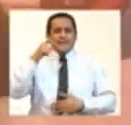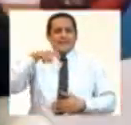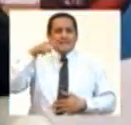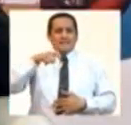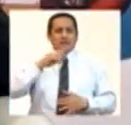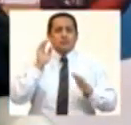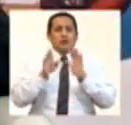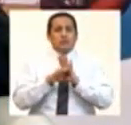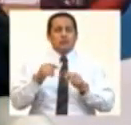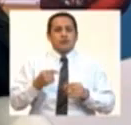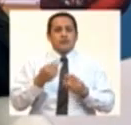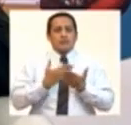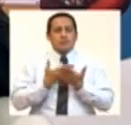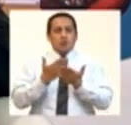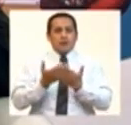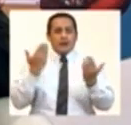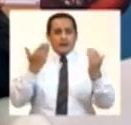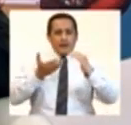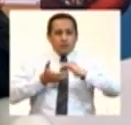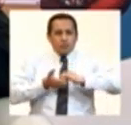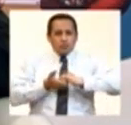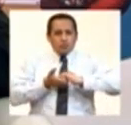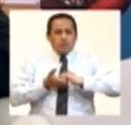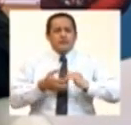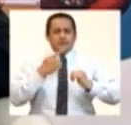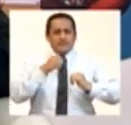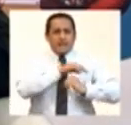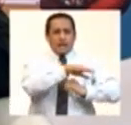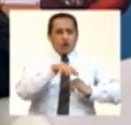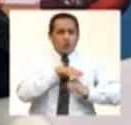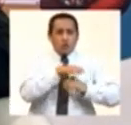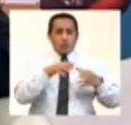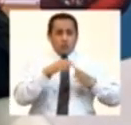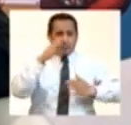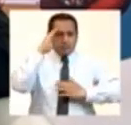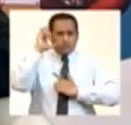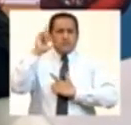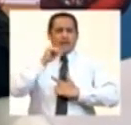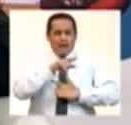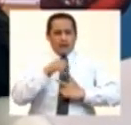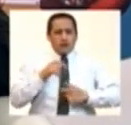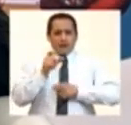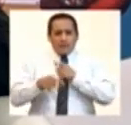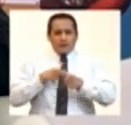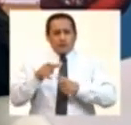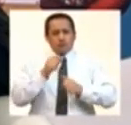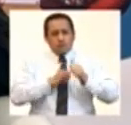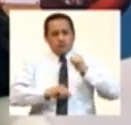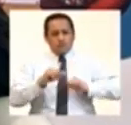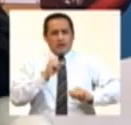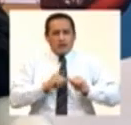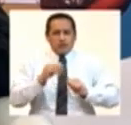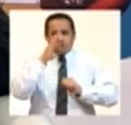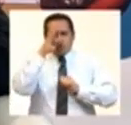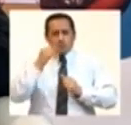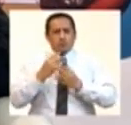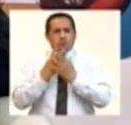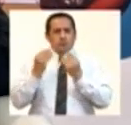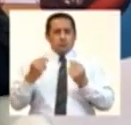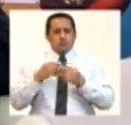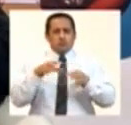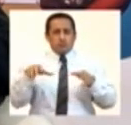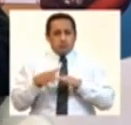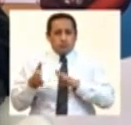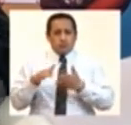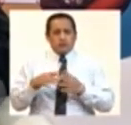la necesidad de reconciliar las Fuerzas Armadas con sus víctimas civiles